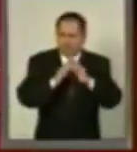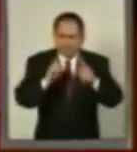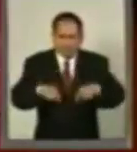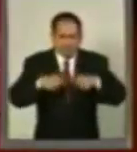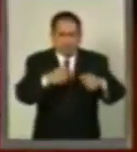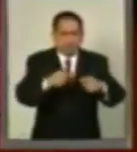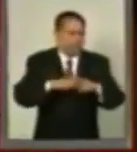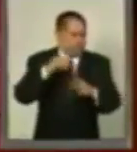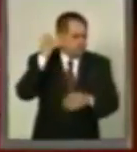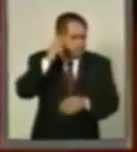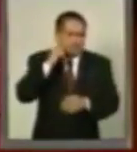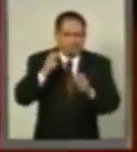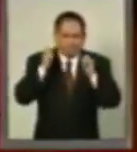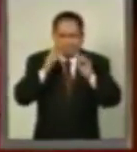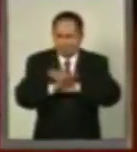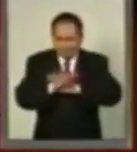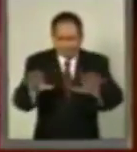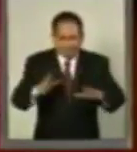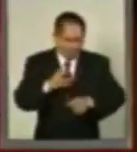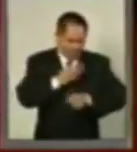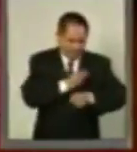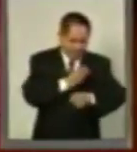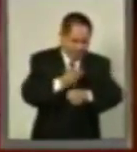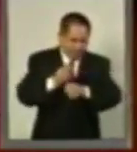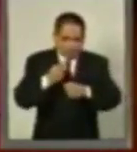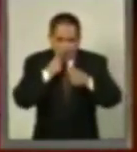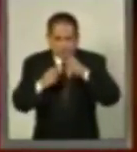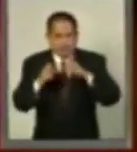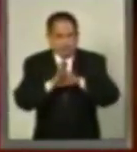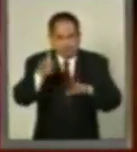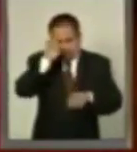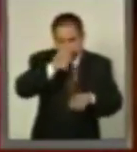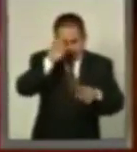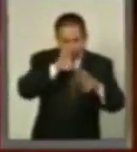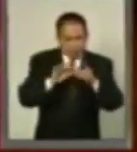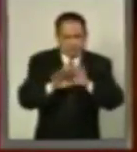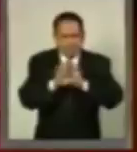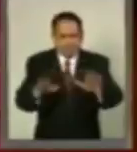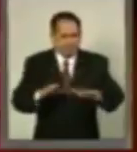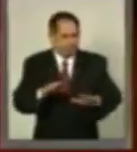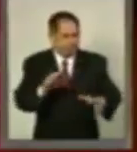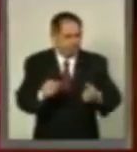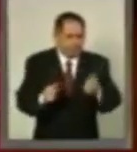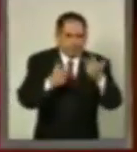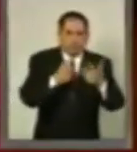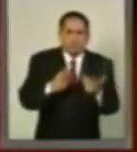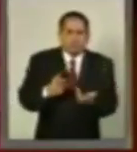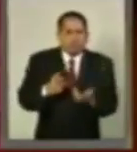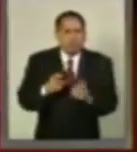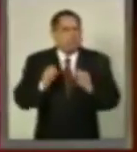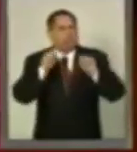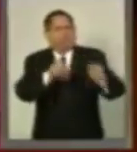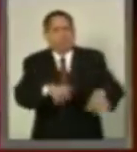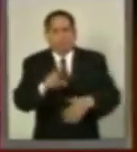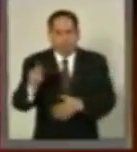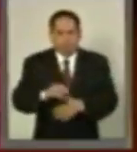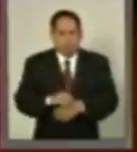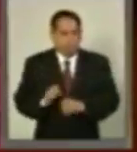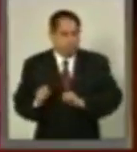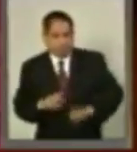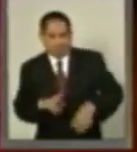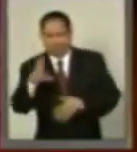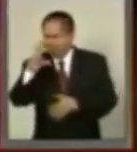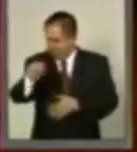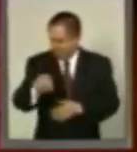en Oaxaca y en Chiapas, que ya está la autoconstrucción, la asesoría, se les está conduciendo, no se les está dejando solo y no se les va a dejar solos en